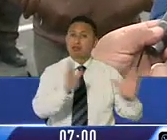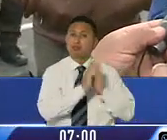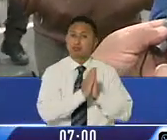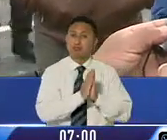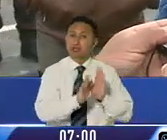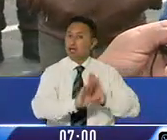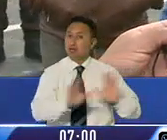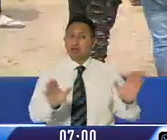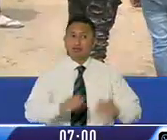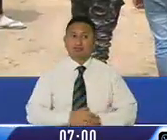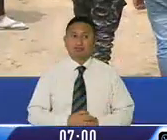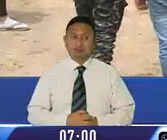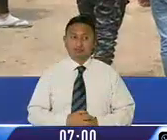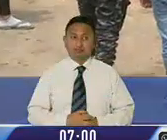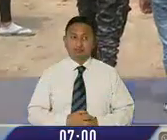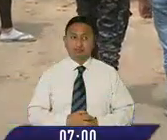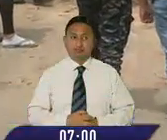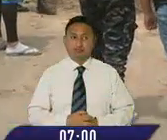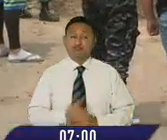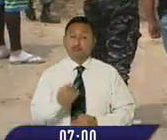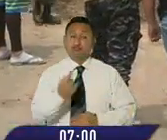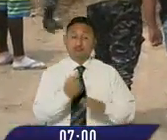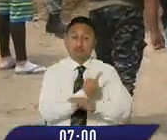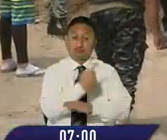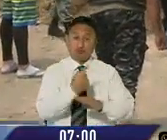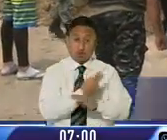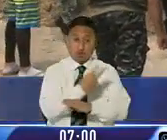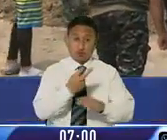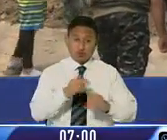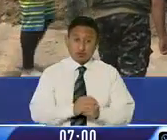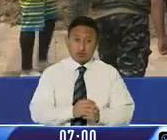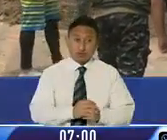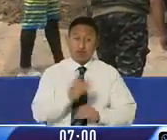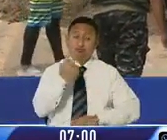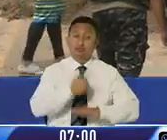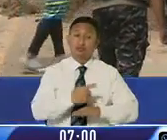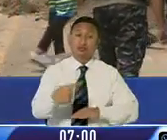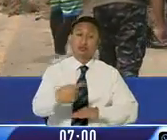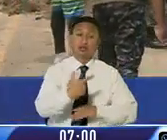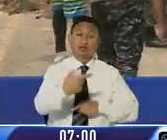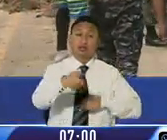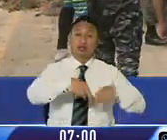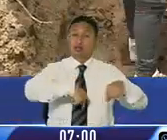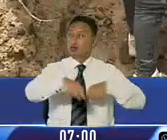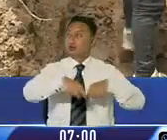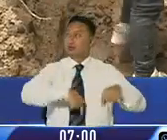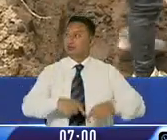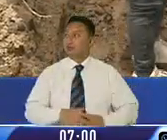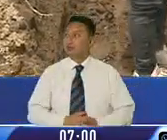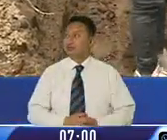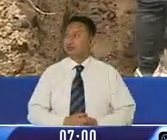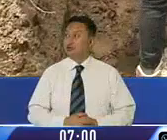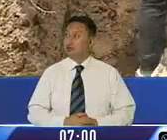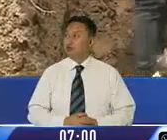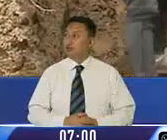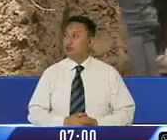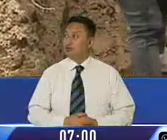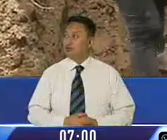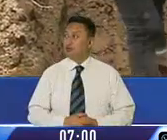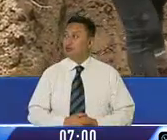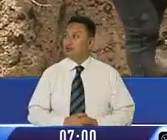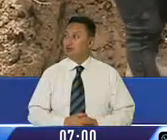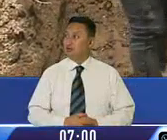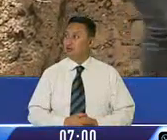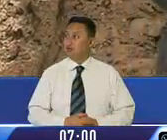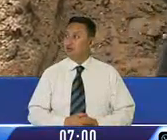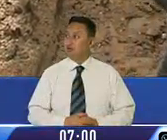no se le pide más nada. Por algunas horas, mejor dicho casi el día entero, el tránsito se vio restringido. Llegar desde Quito u otras ciudades